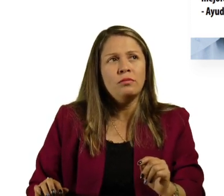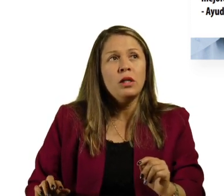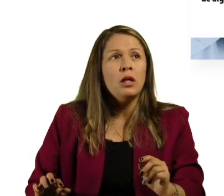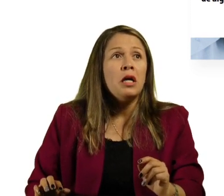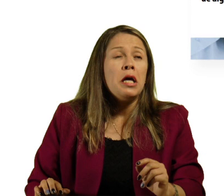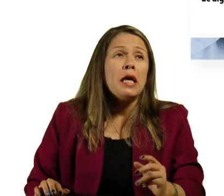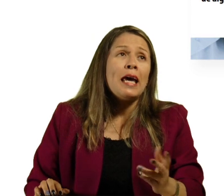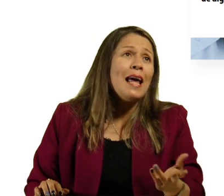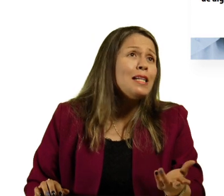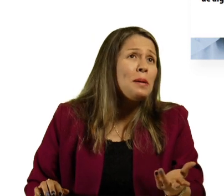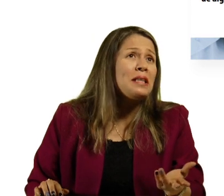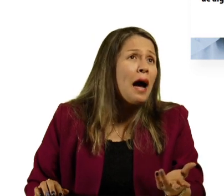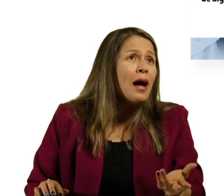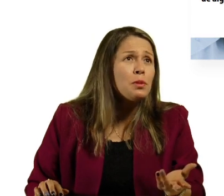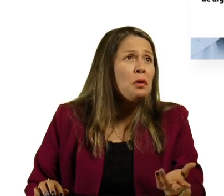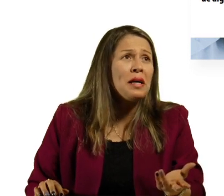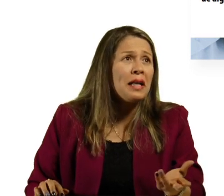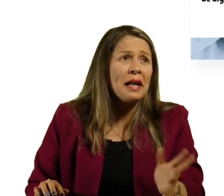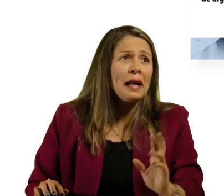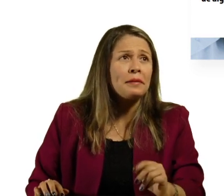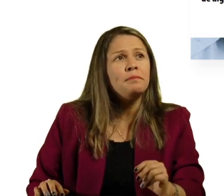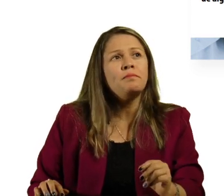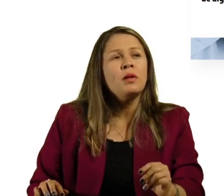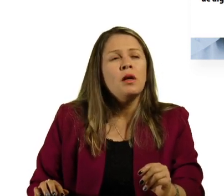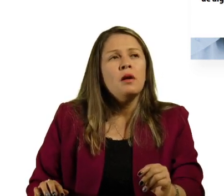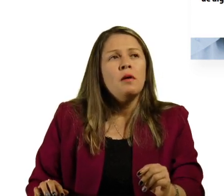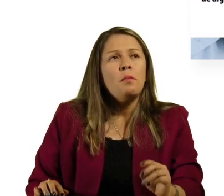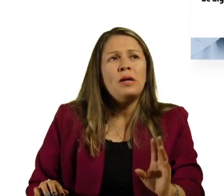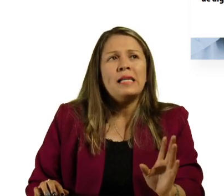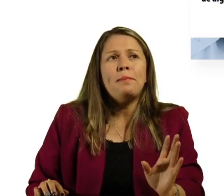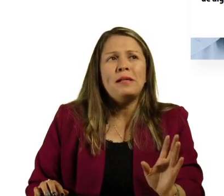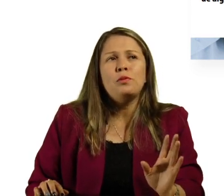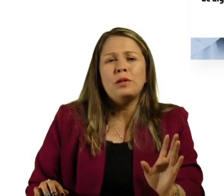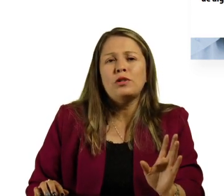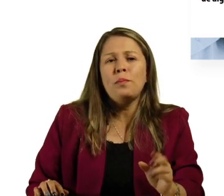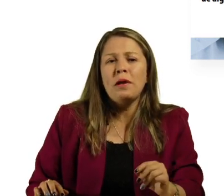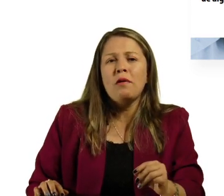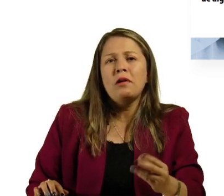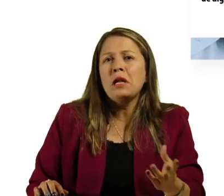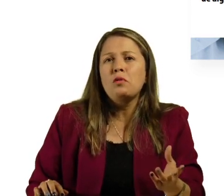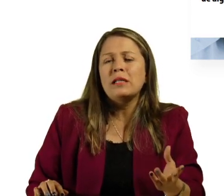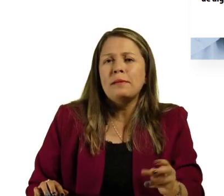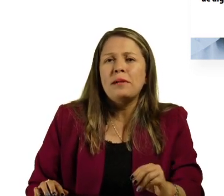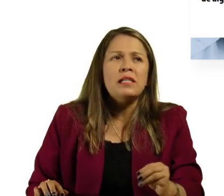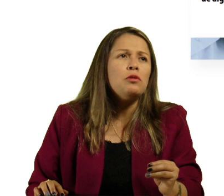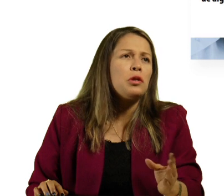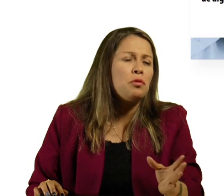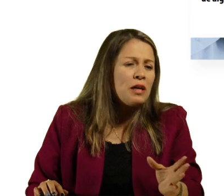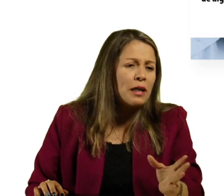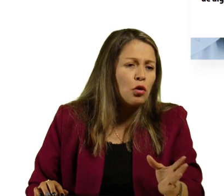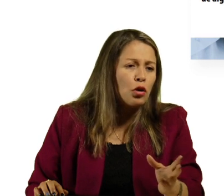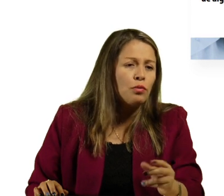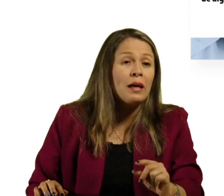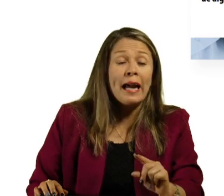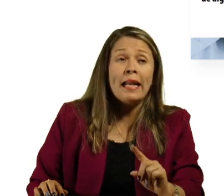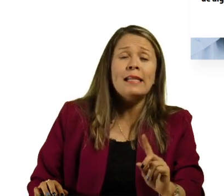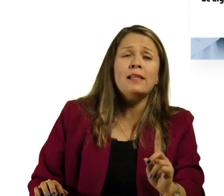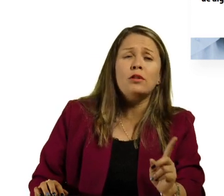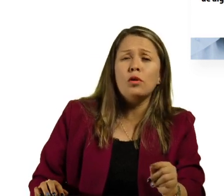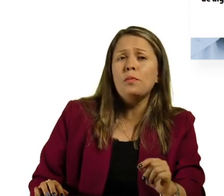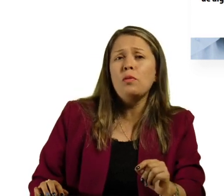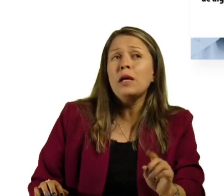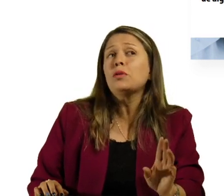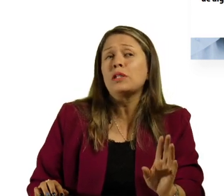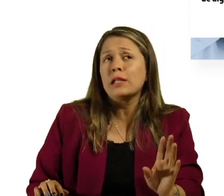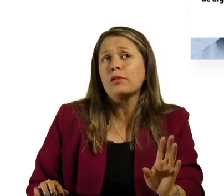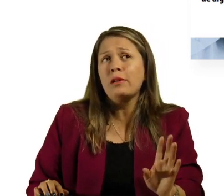organización. ¿Qué desventajas puede tener? Pues que el presupuesto privado en algunas empresas no es obligatorio. En el